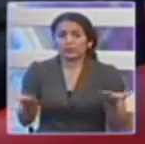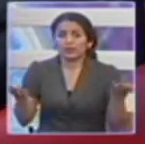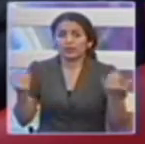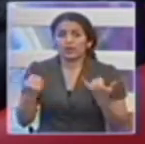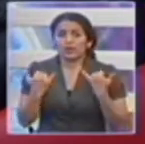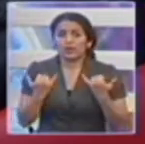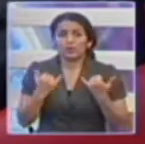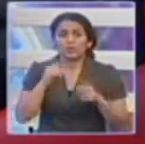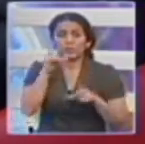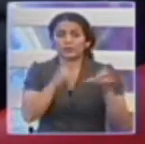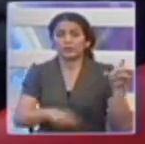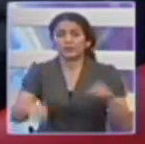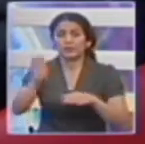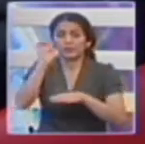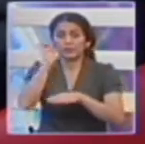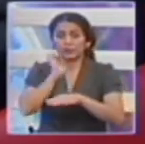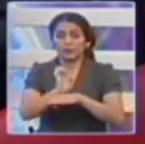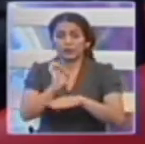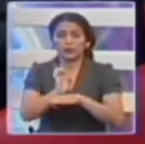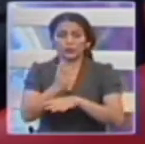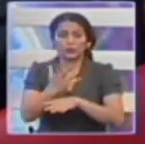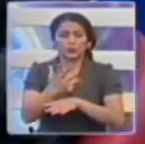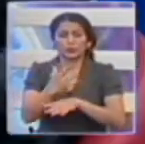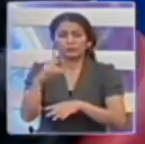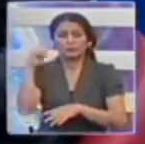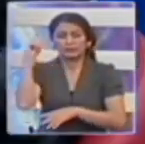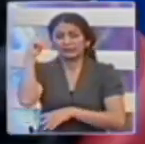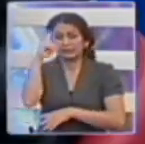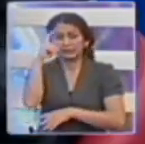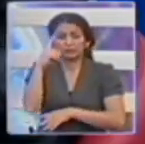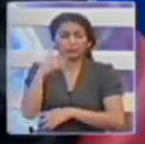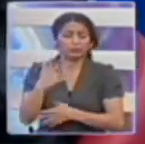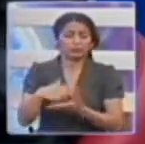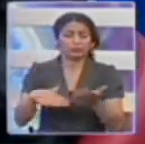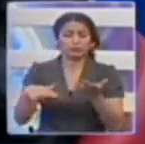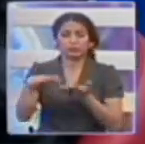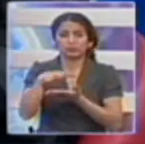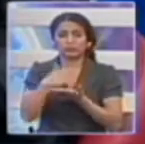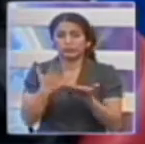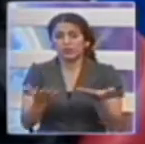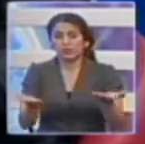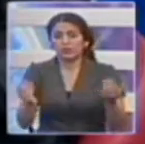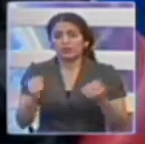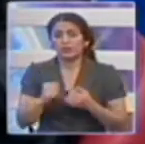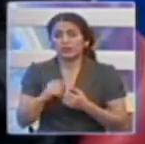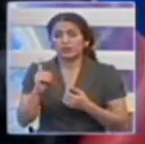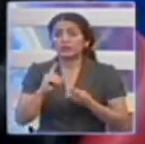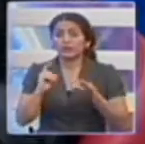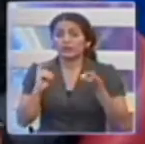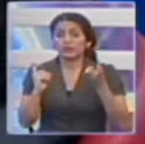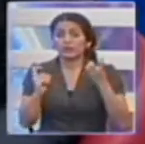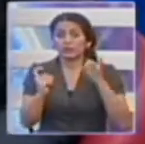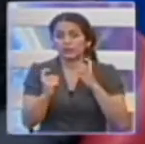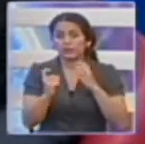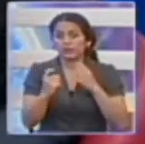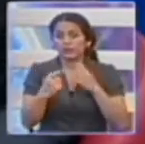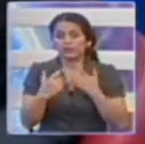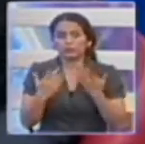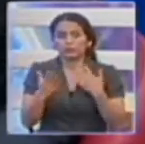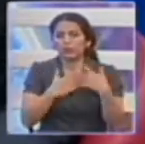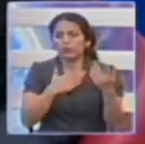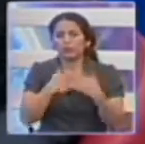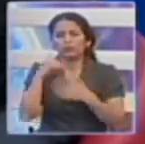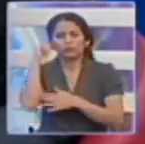los ecuatorianos, y además el diagnóstico que estamos haciendo acerca de cuáles han sido los principales puntos en los que hay que trabajar, le competen a cualquier